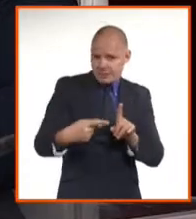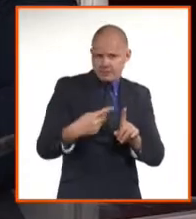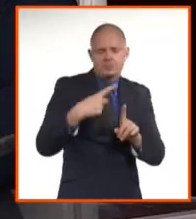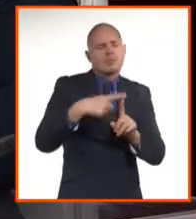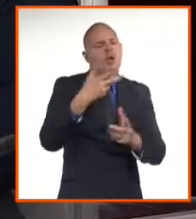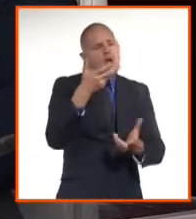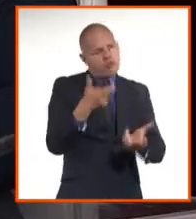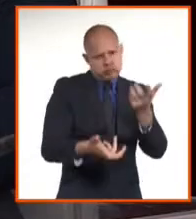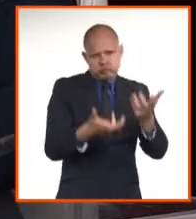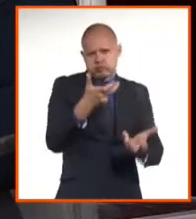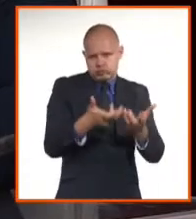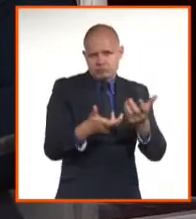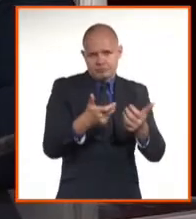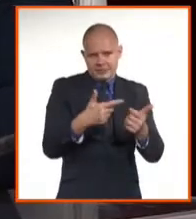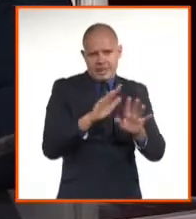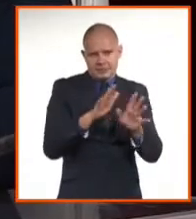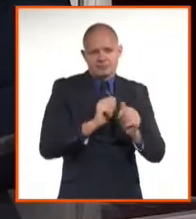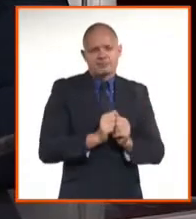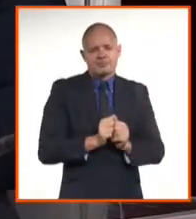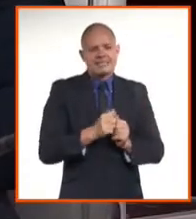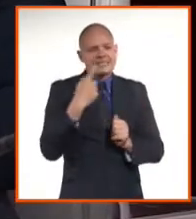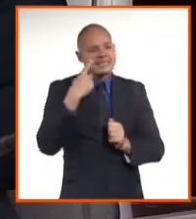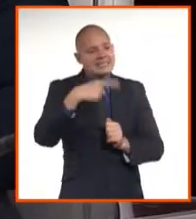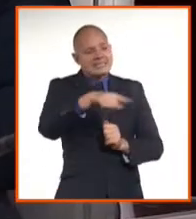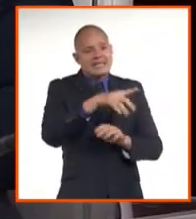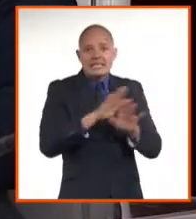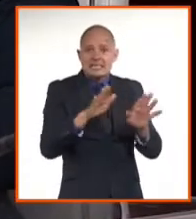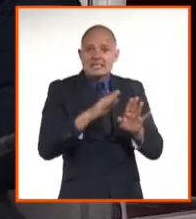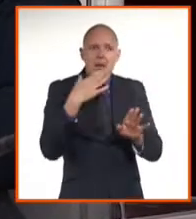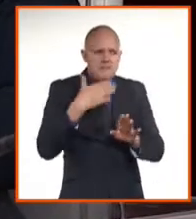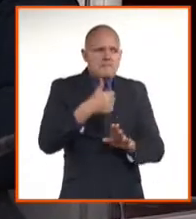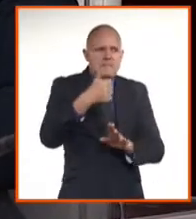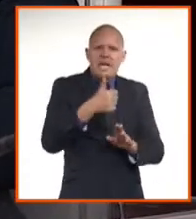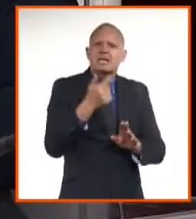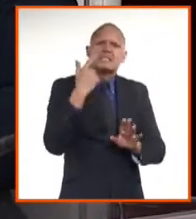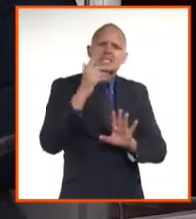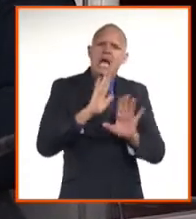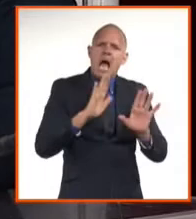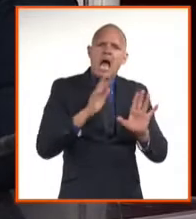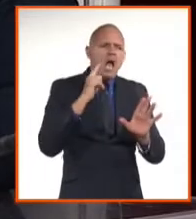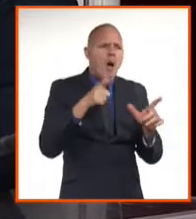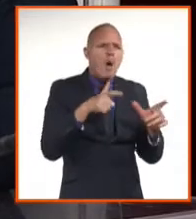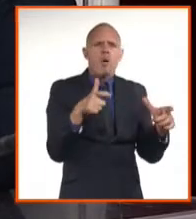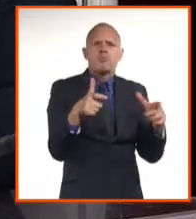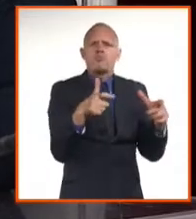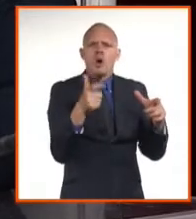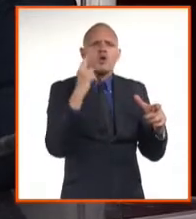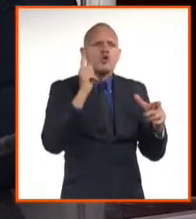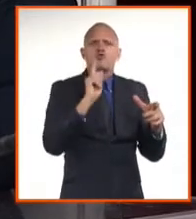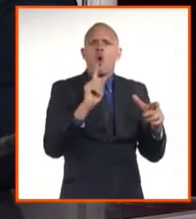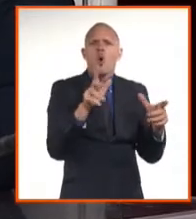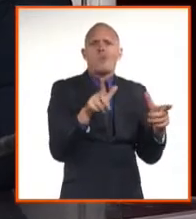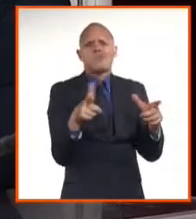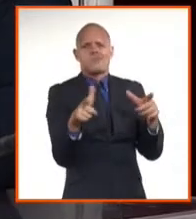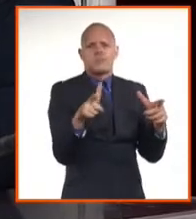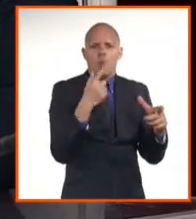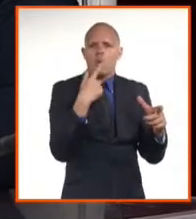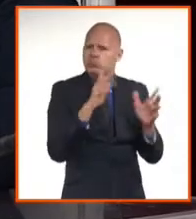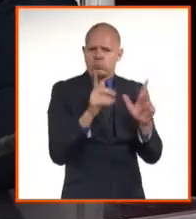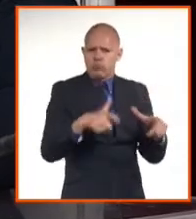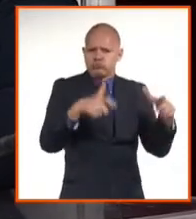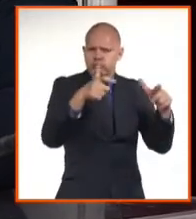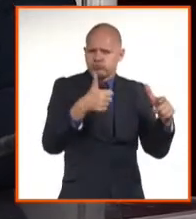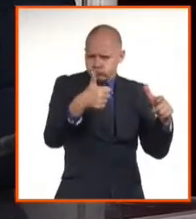se había comprobado que la turbina alcanzaba los 3.600 sin problemas, sin vibraciones, ya lo que teníamos ideado era alcanzar 3.600, continuar con las